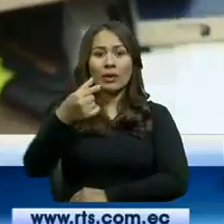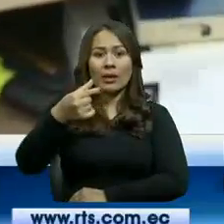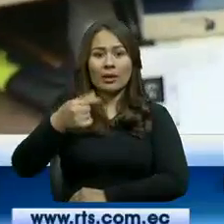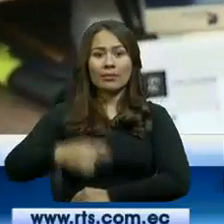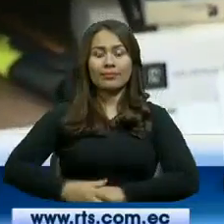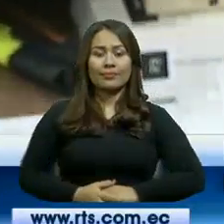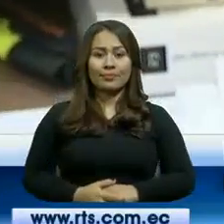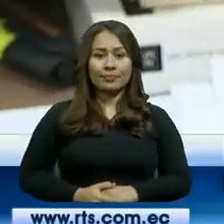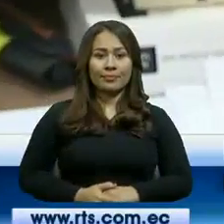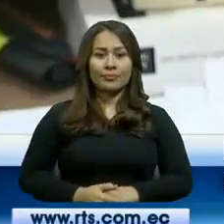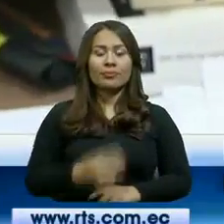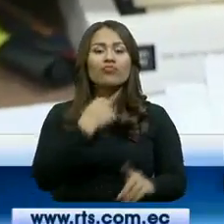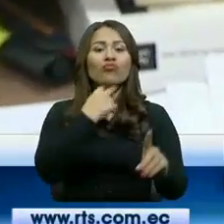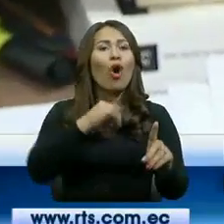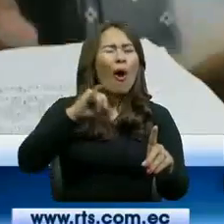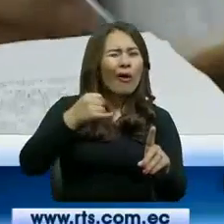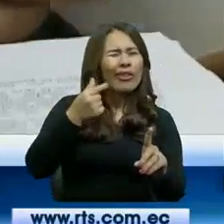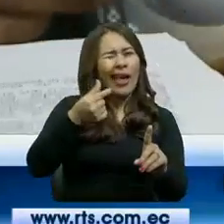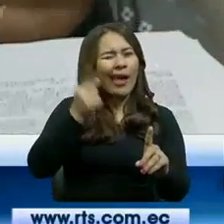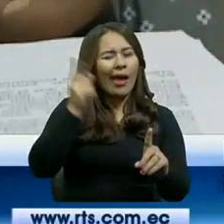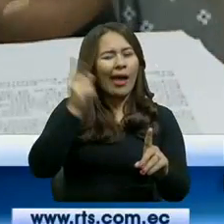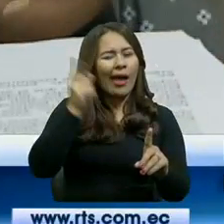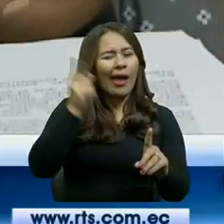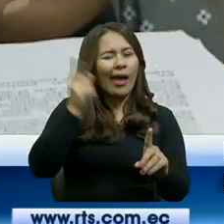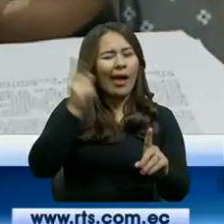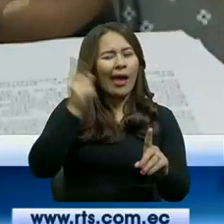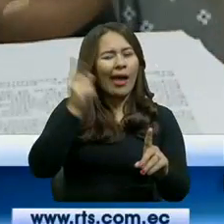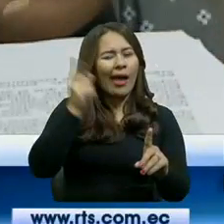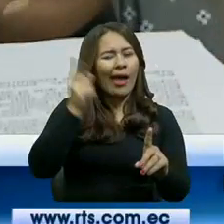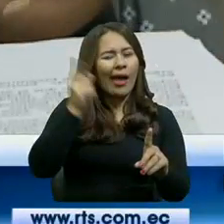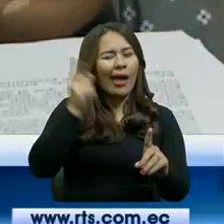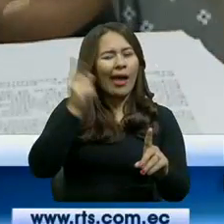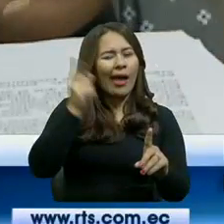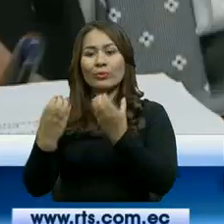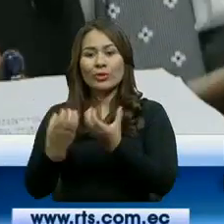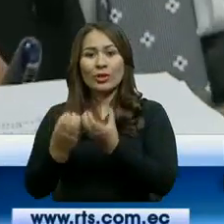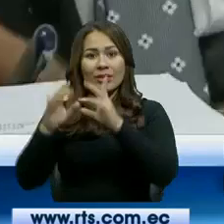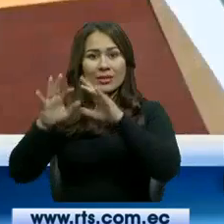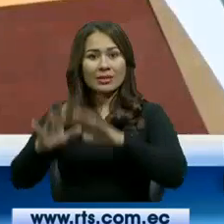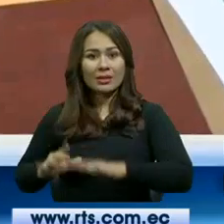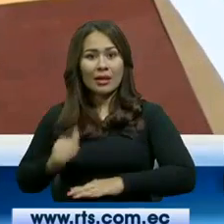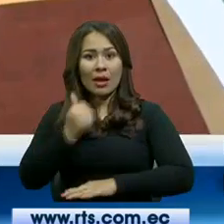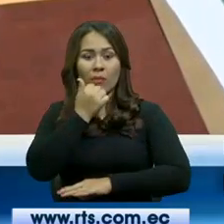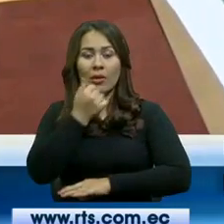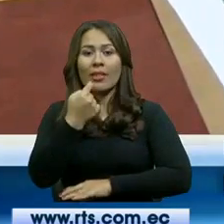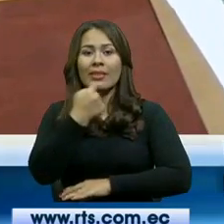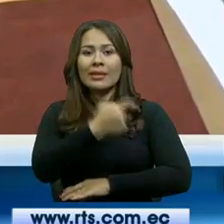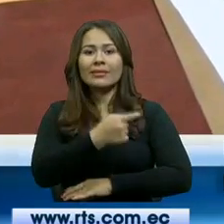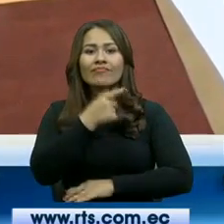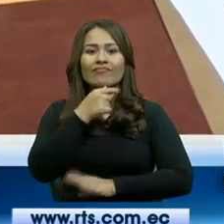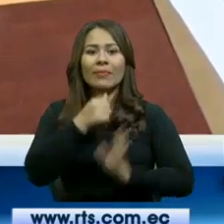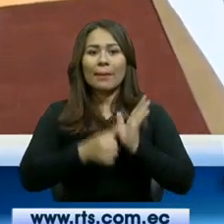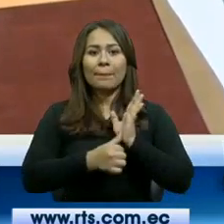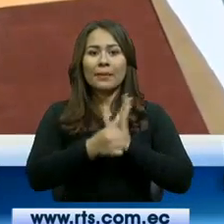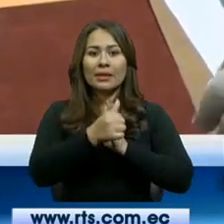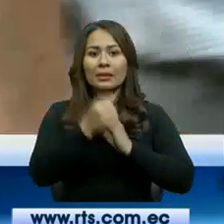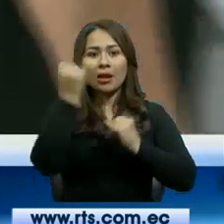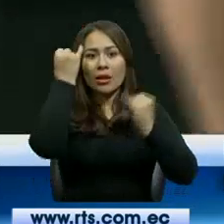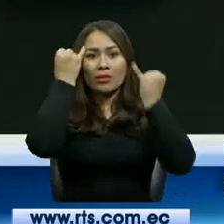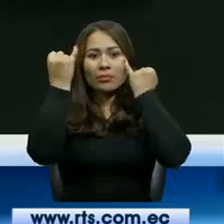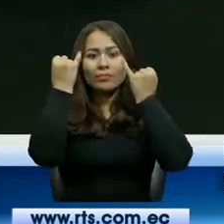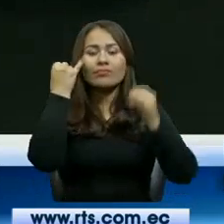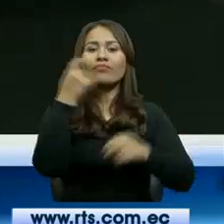El segundo, las declaraciones del expresidente de la Comisión de Licitación de Senagua, donde señala que era el Ministerio de Sectores